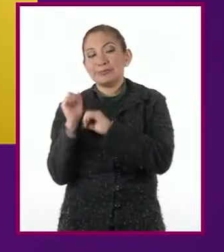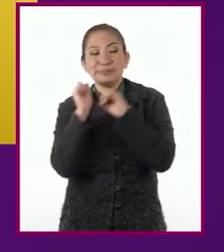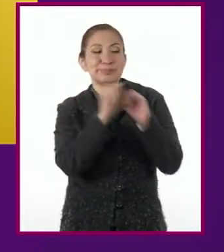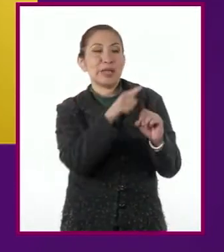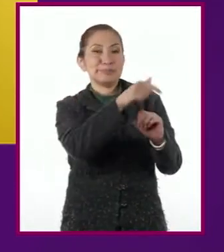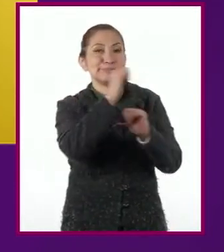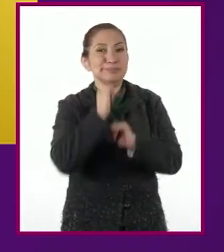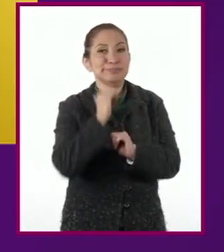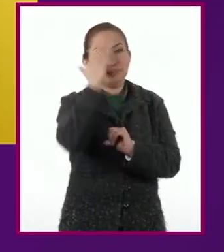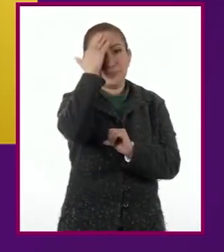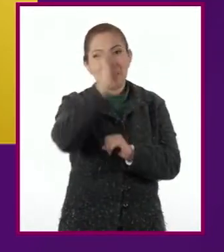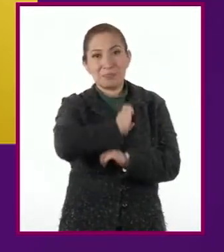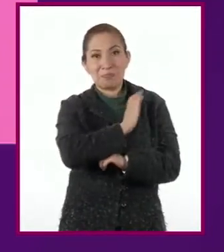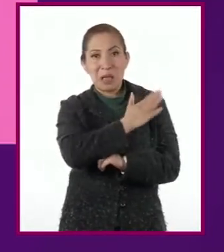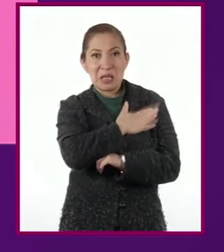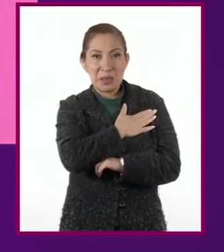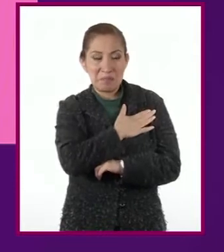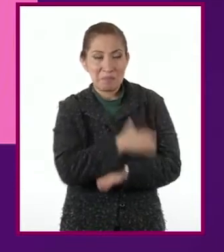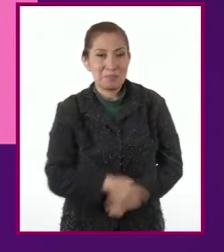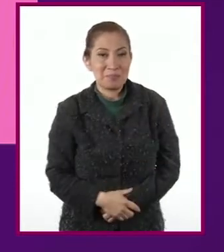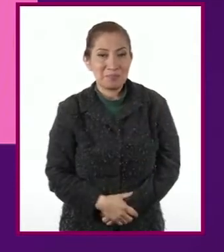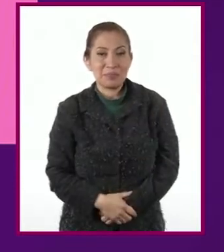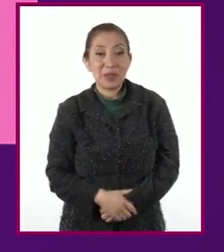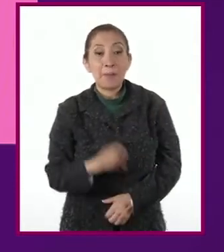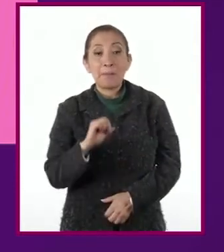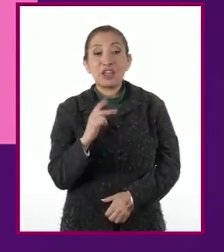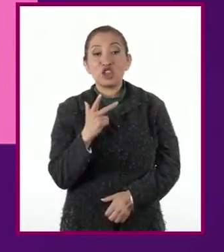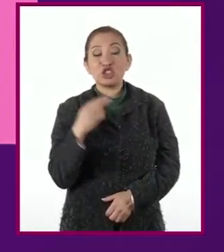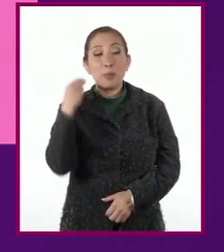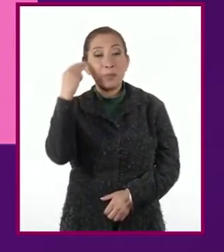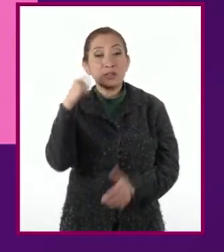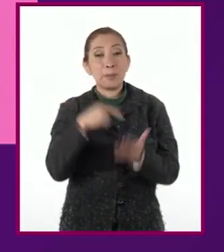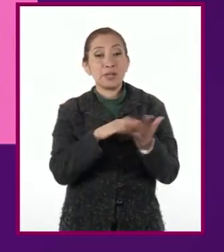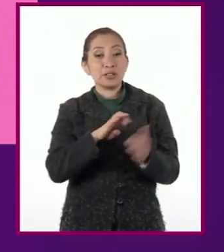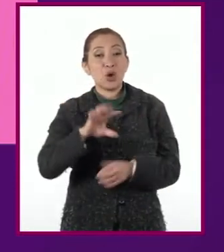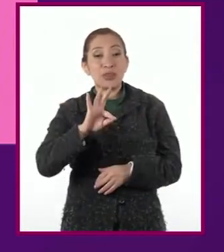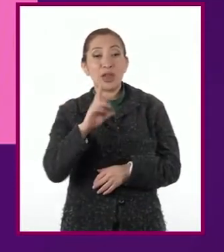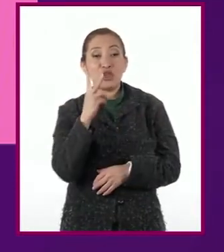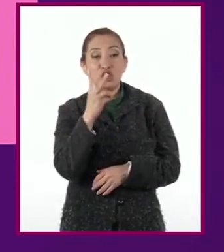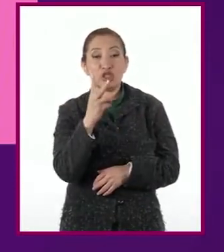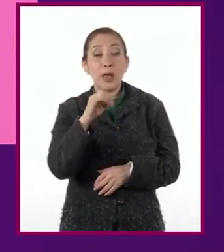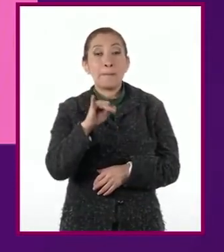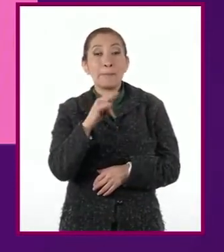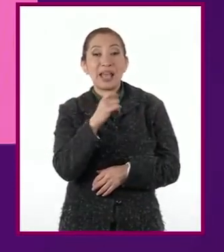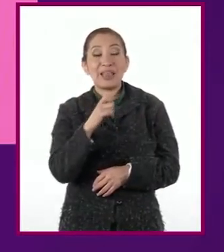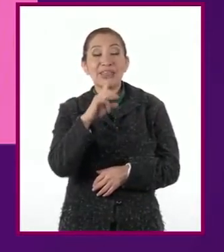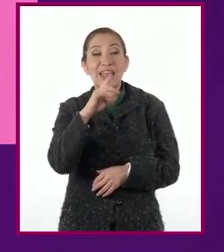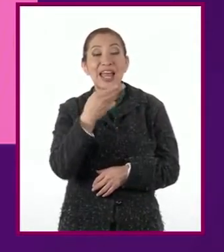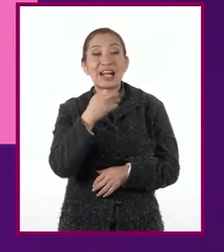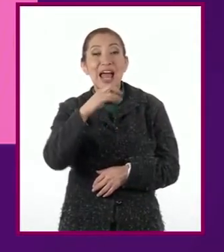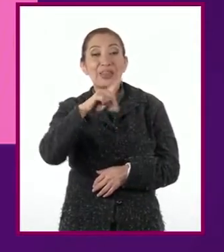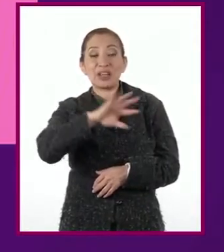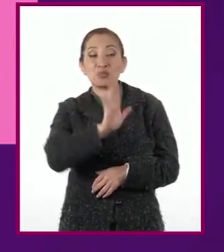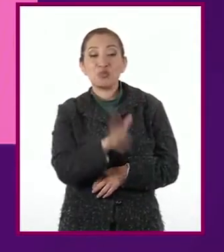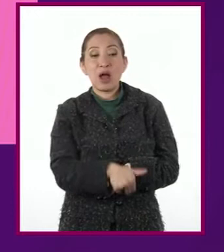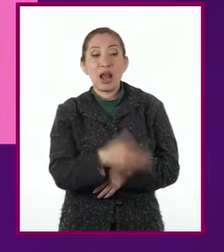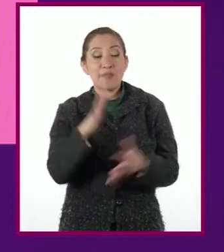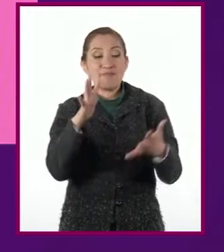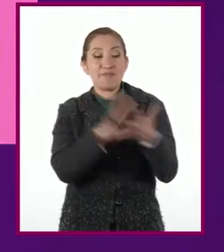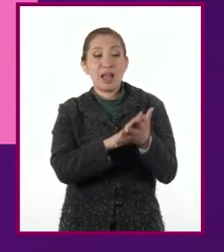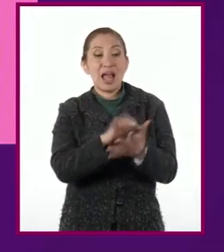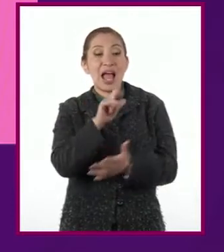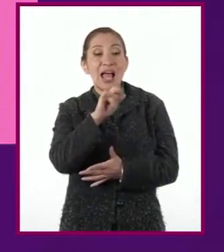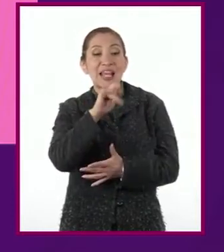entregado a las autoridades españolas. El 28 de marzo de 1942, Miguel Hernández muere en la prisión